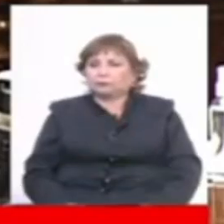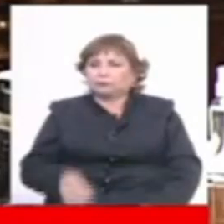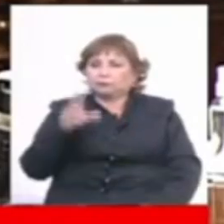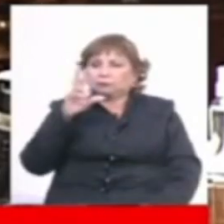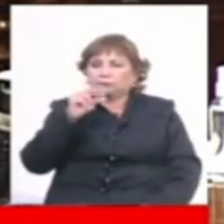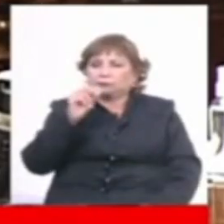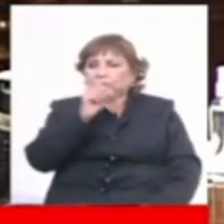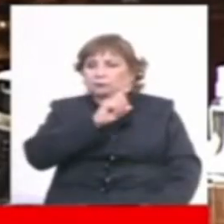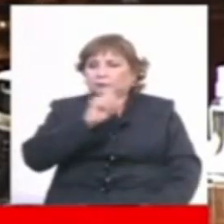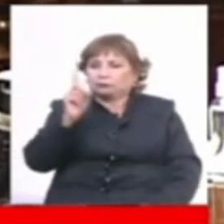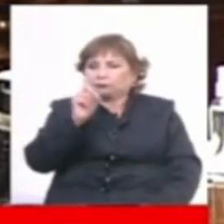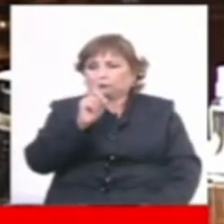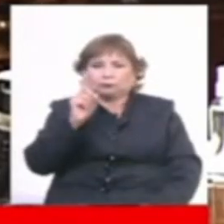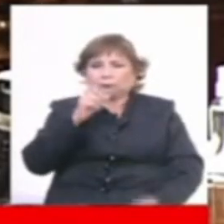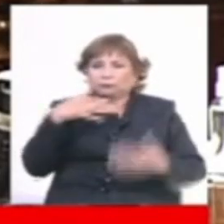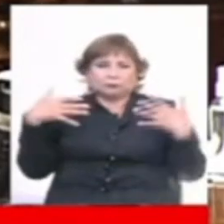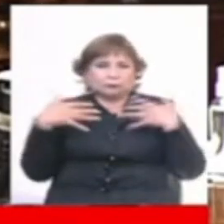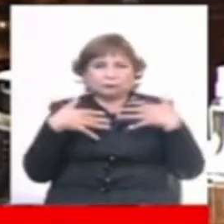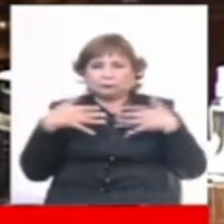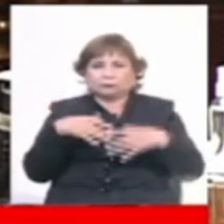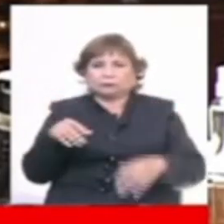No nos van a amilanar.